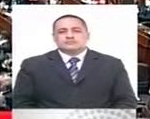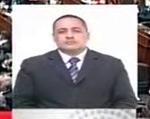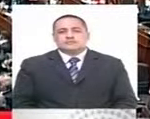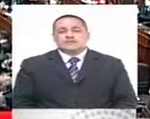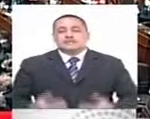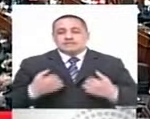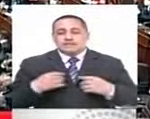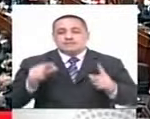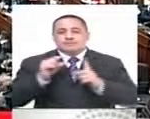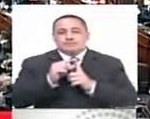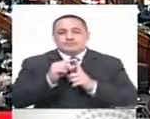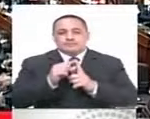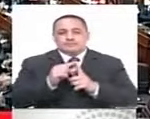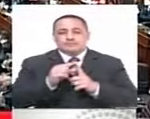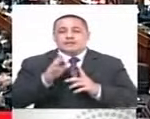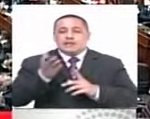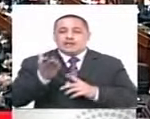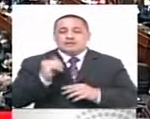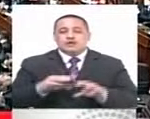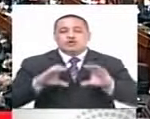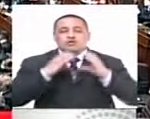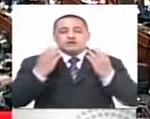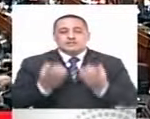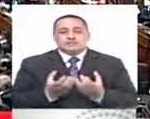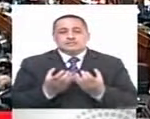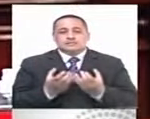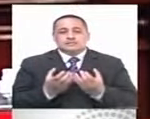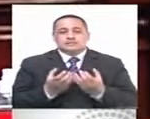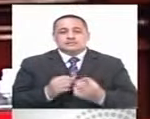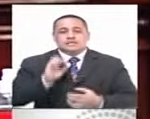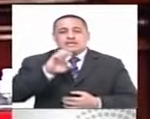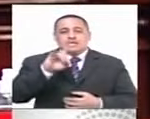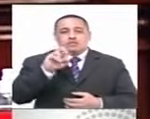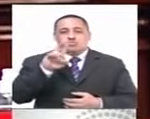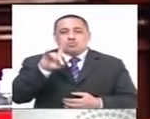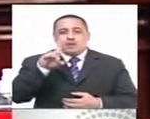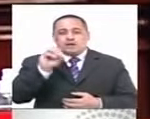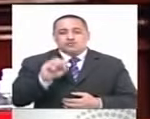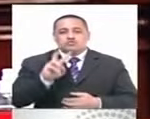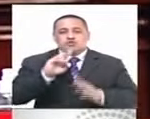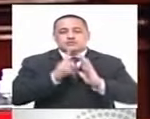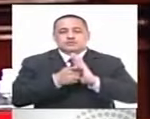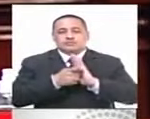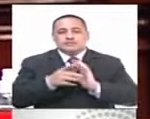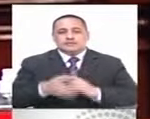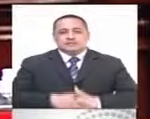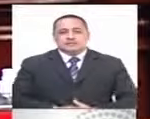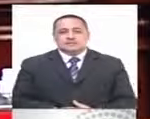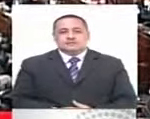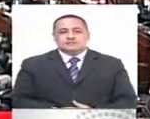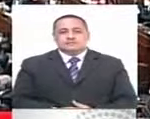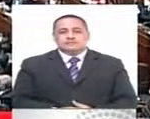Tiene la palabra el congresista Eduardo Castillo por 2 minutos.